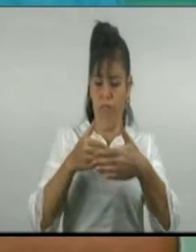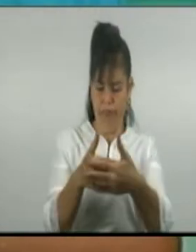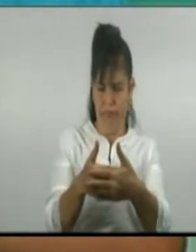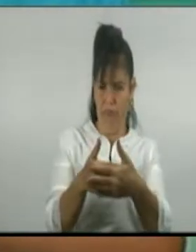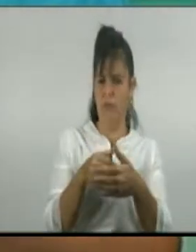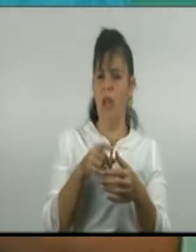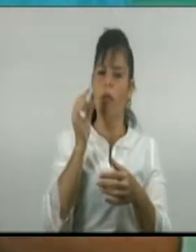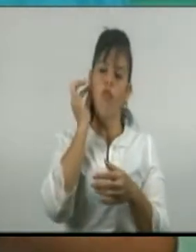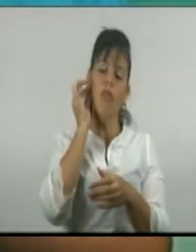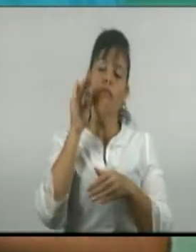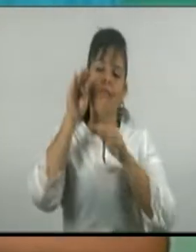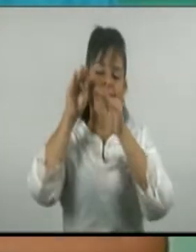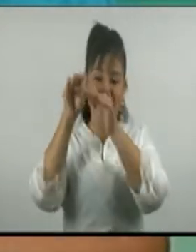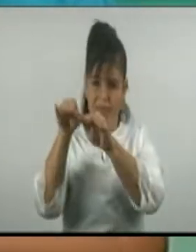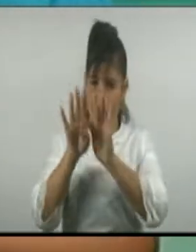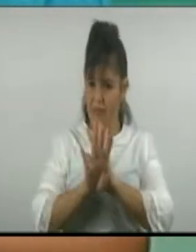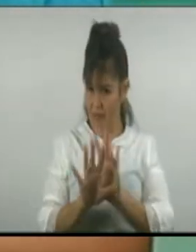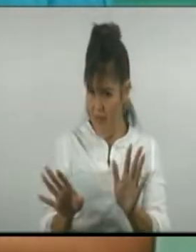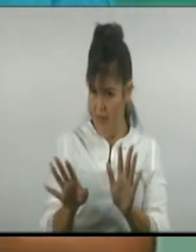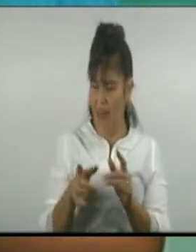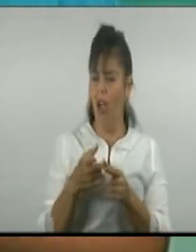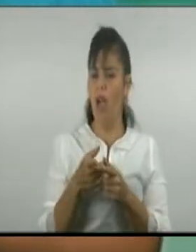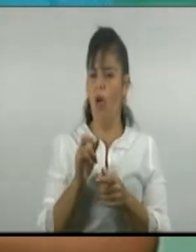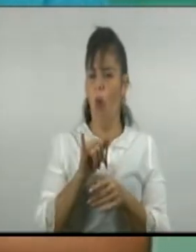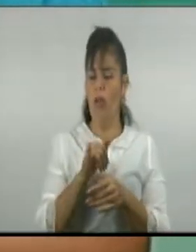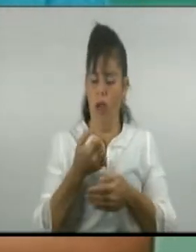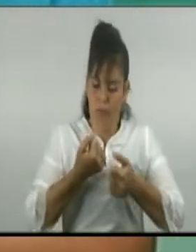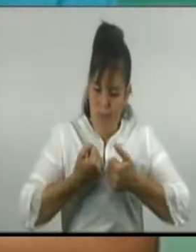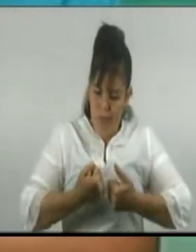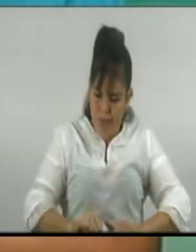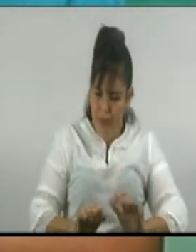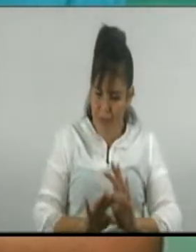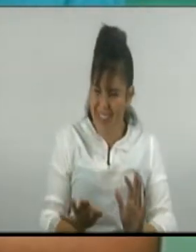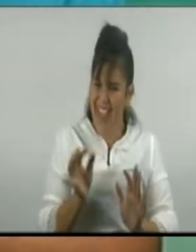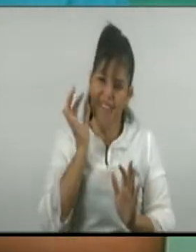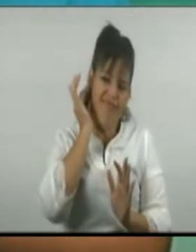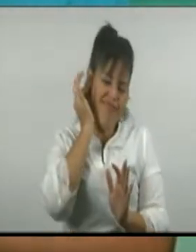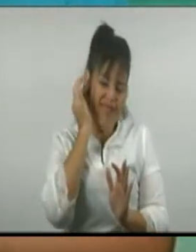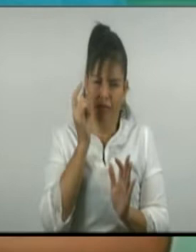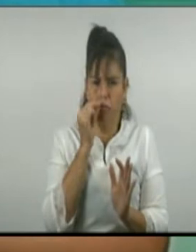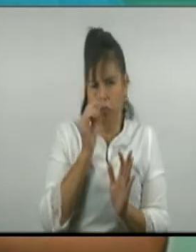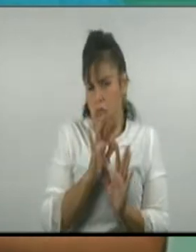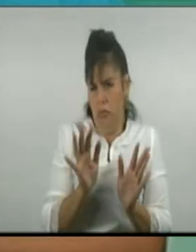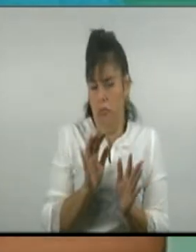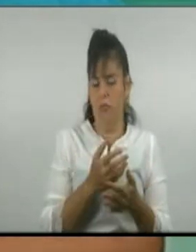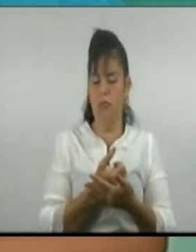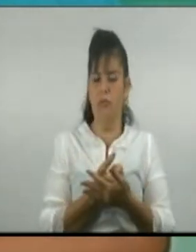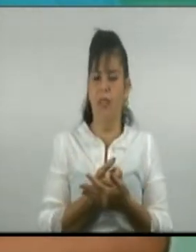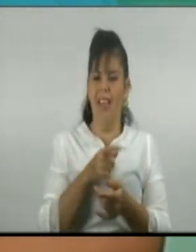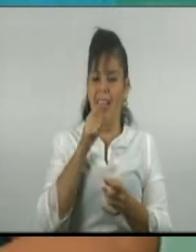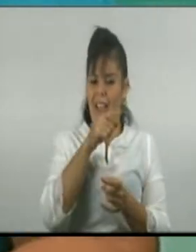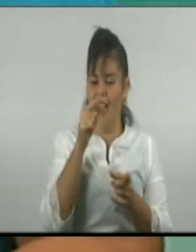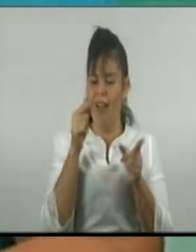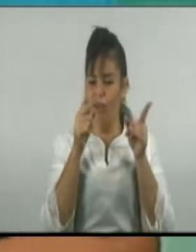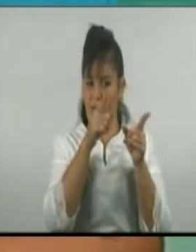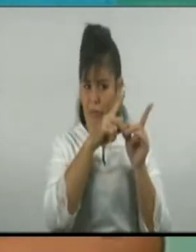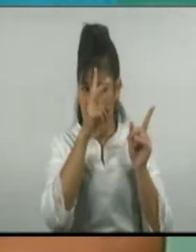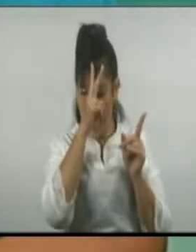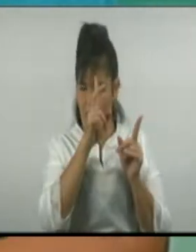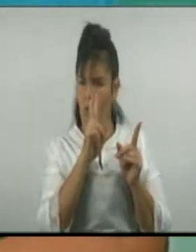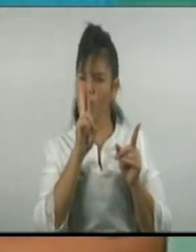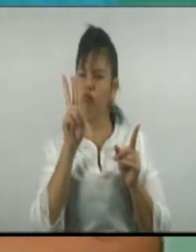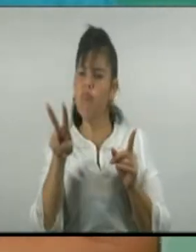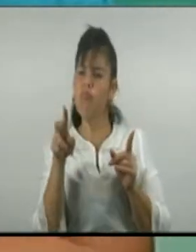ingresa ya tiene a su niño o su niña y usted es bueno ya y la identifican como que es una